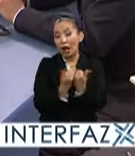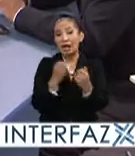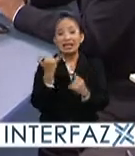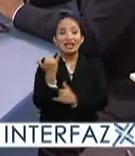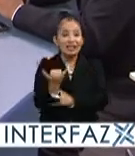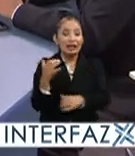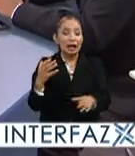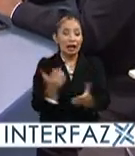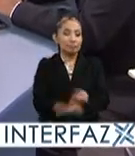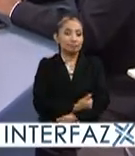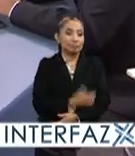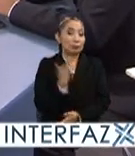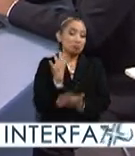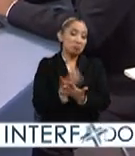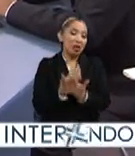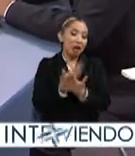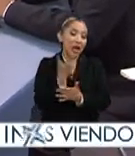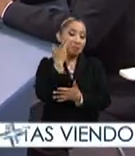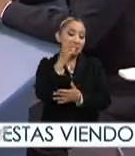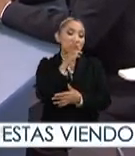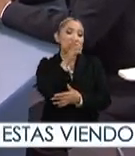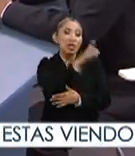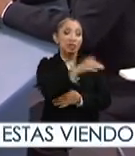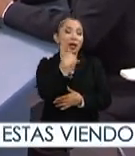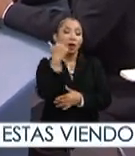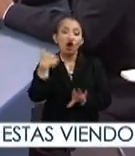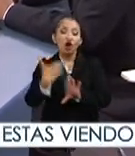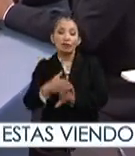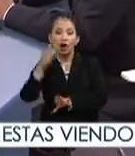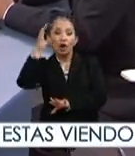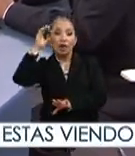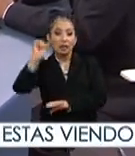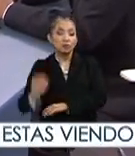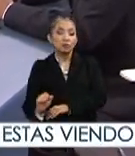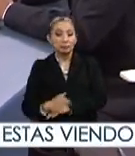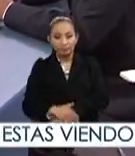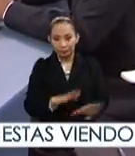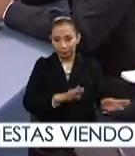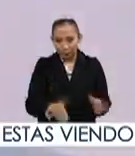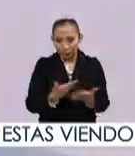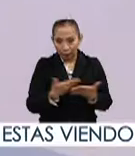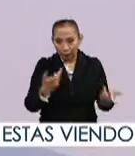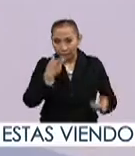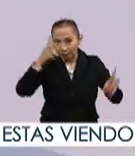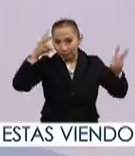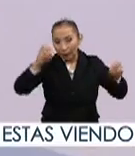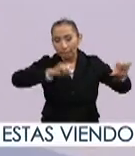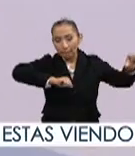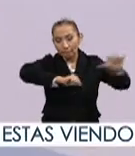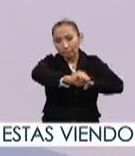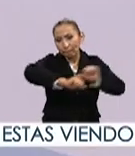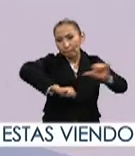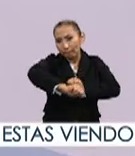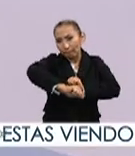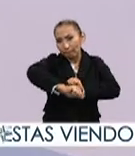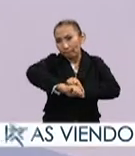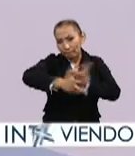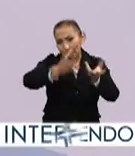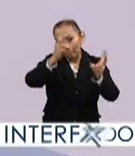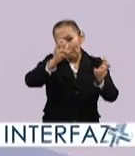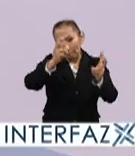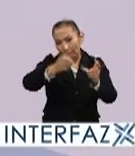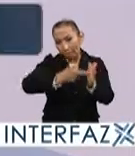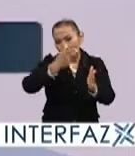ganar. Claro, ganar. y esperar, por supuesto, también el resultado de Alemania en contra de Corea del Sur. Pero bueno, vamos a hablar de movilidad, un tema que